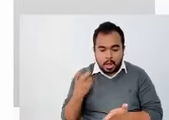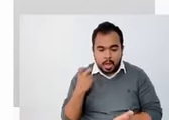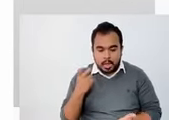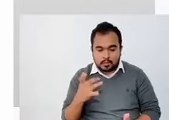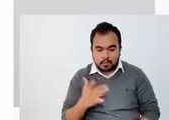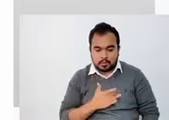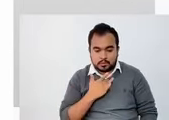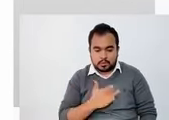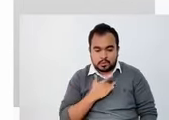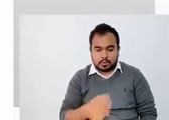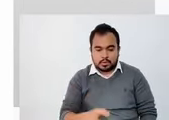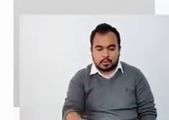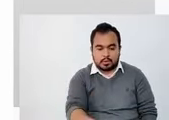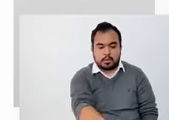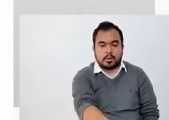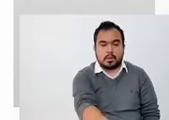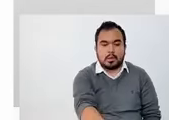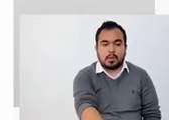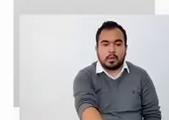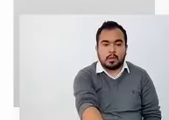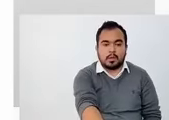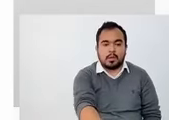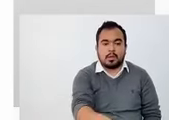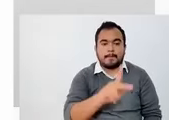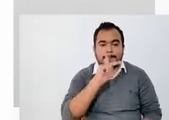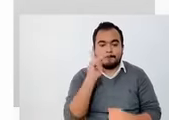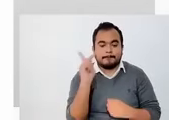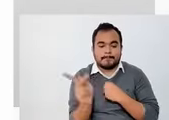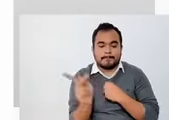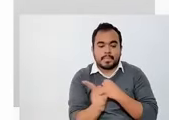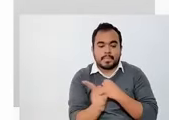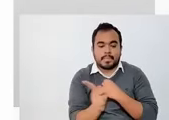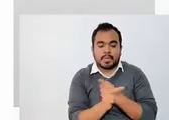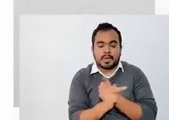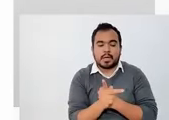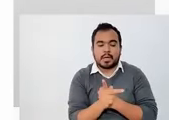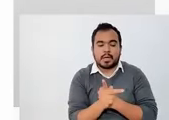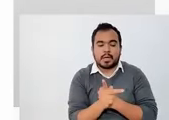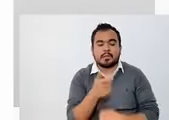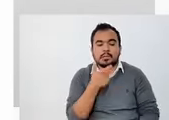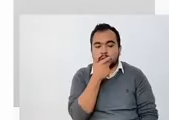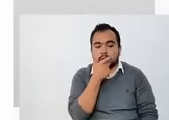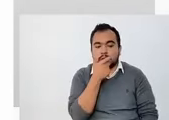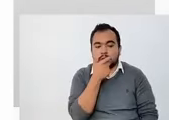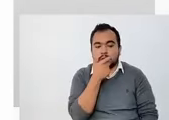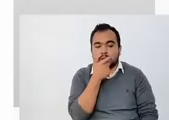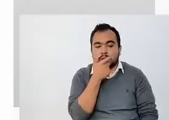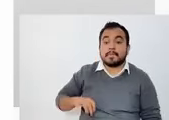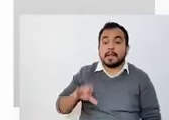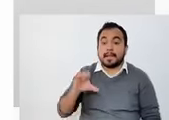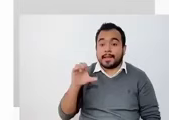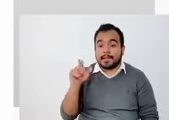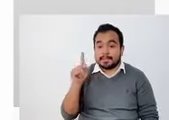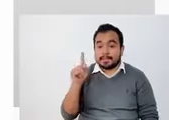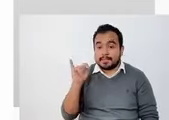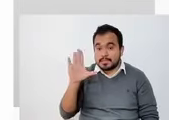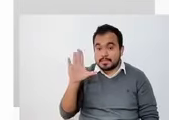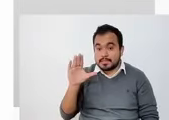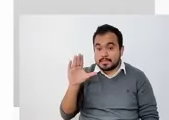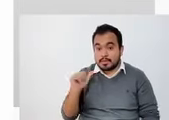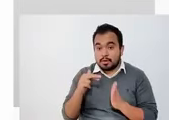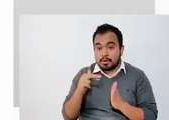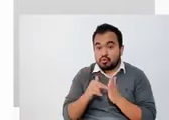metaética, sobre todo en los países angloamericanos. Nos interesa la ética normativa, aquella que establece los